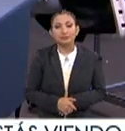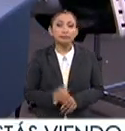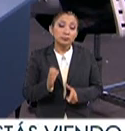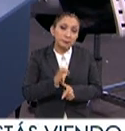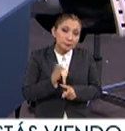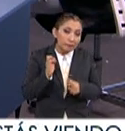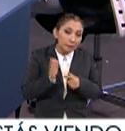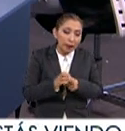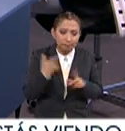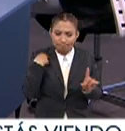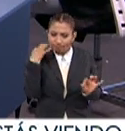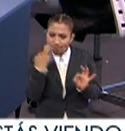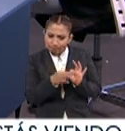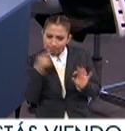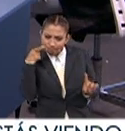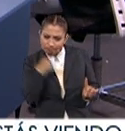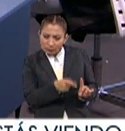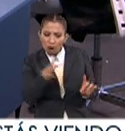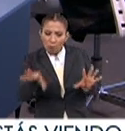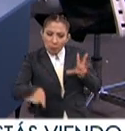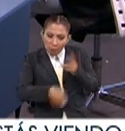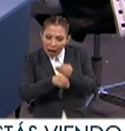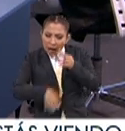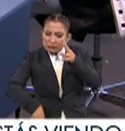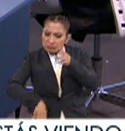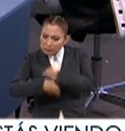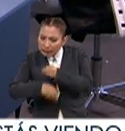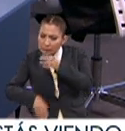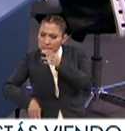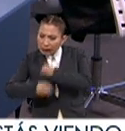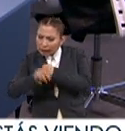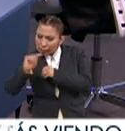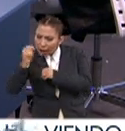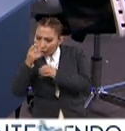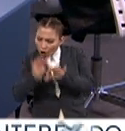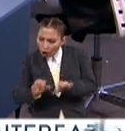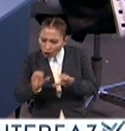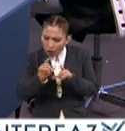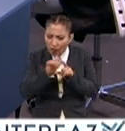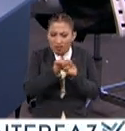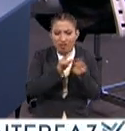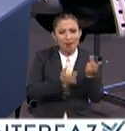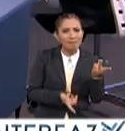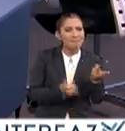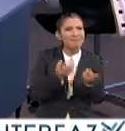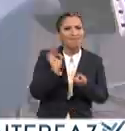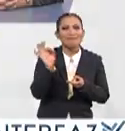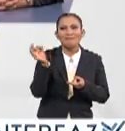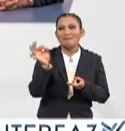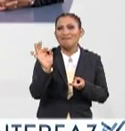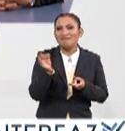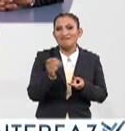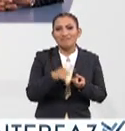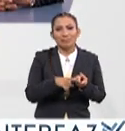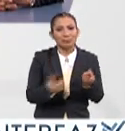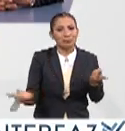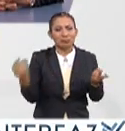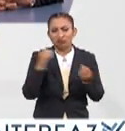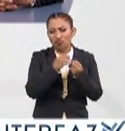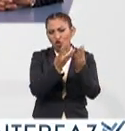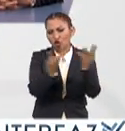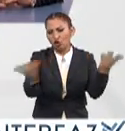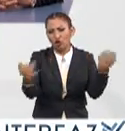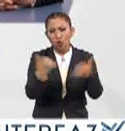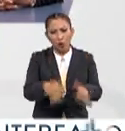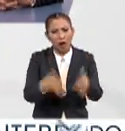y entonces puntualmente ir anexando las tecnologías, ir anexando infinidad